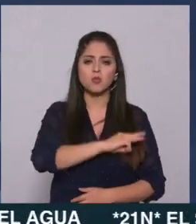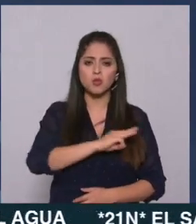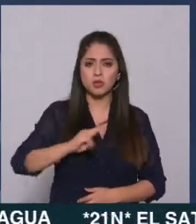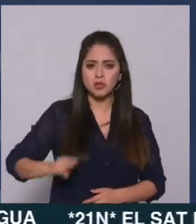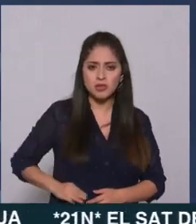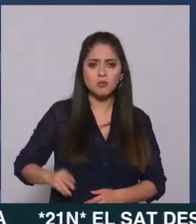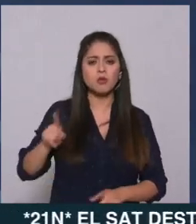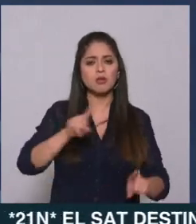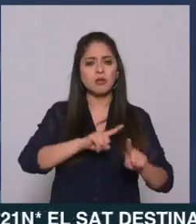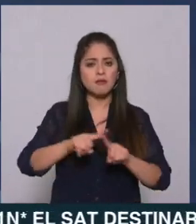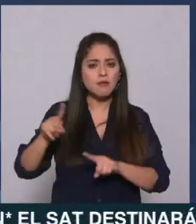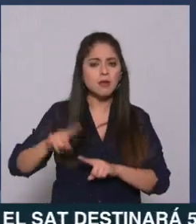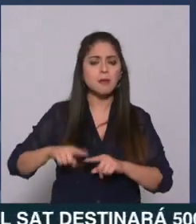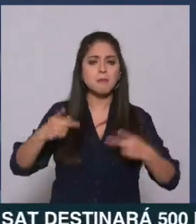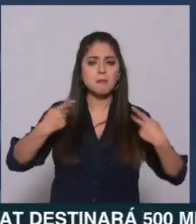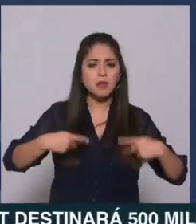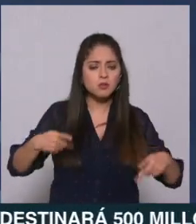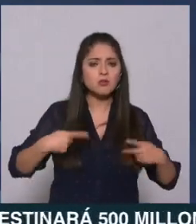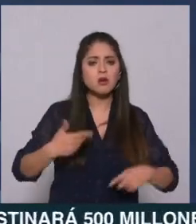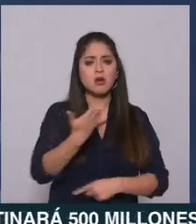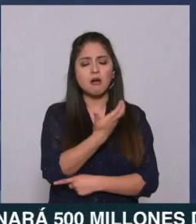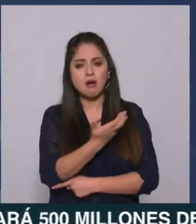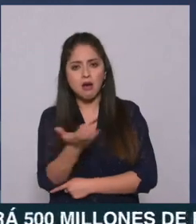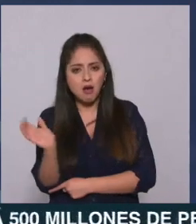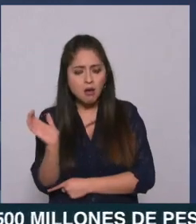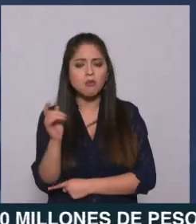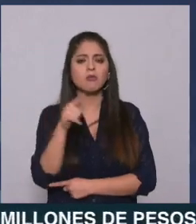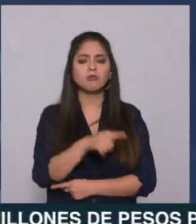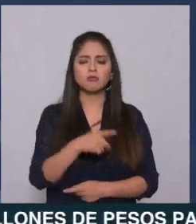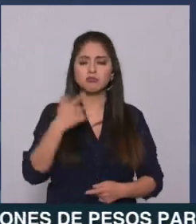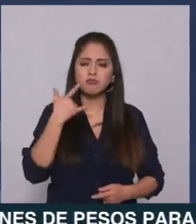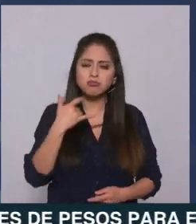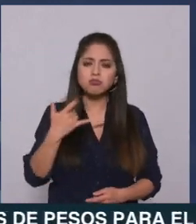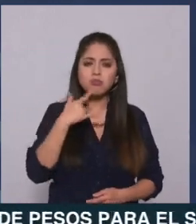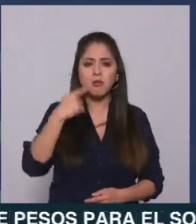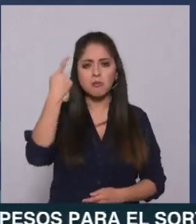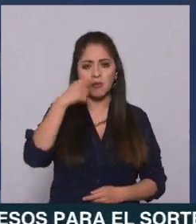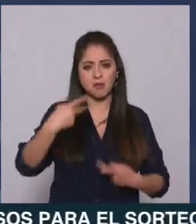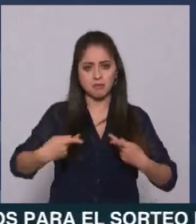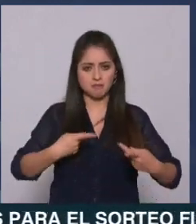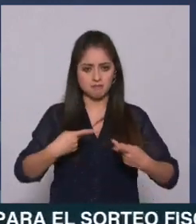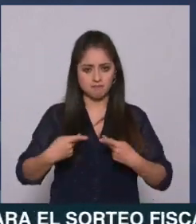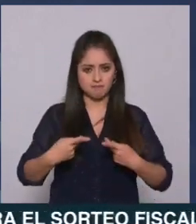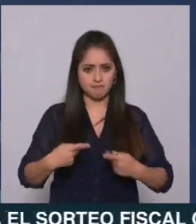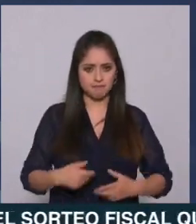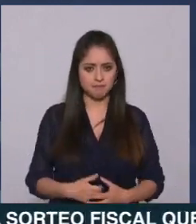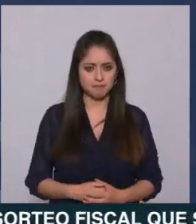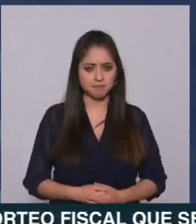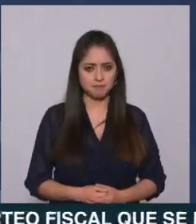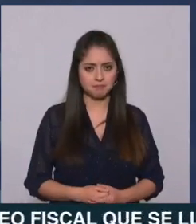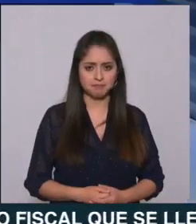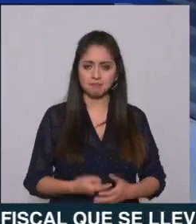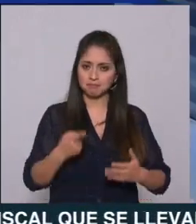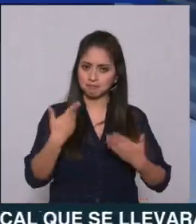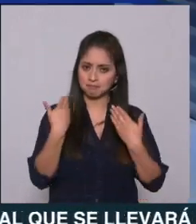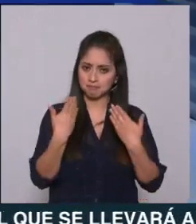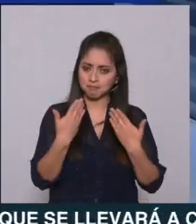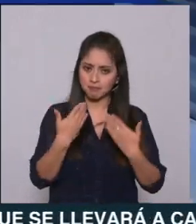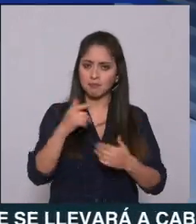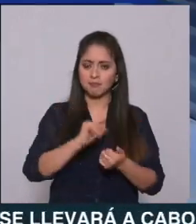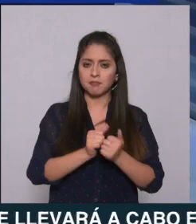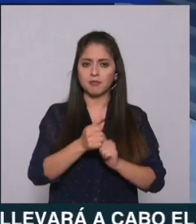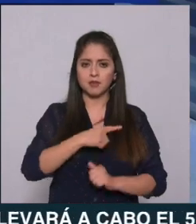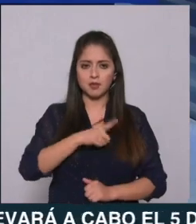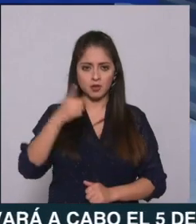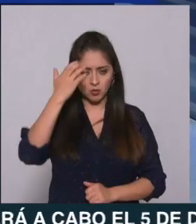por campesinos y gente que se ha puesto bien las pilas para poder fabricar estos productos. No, pues hay que conocerlos, Feli, sin duda alguna.